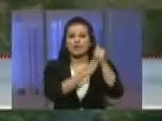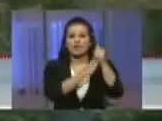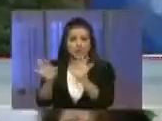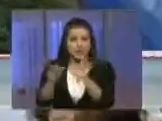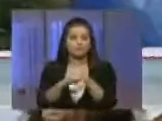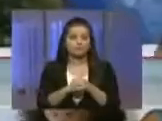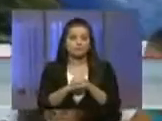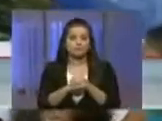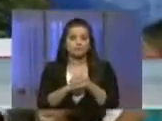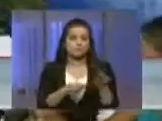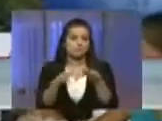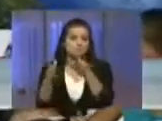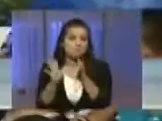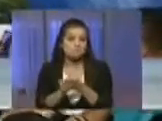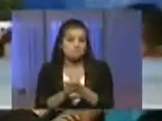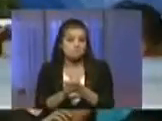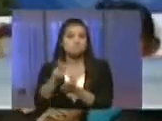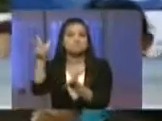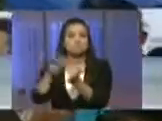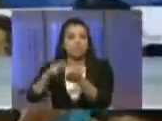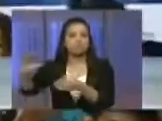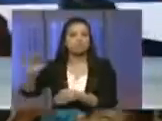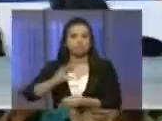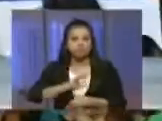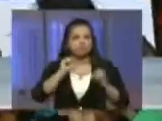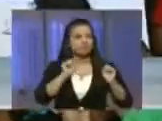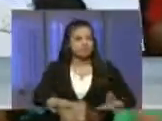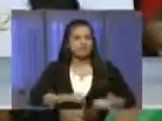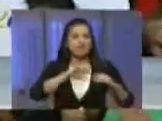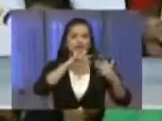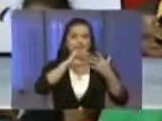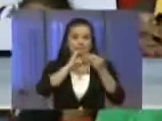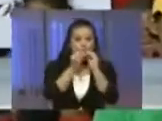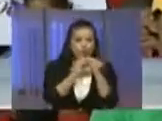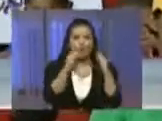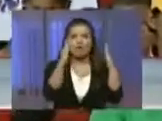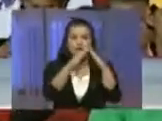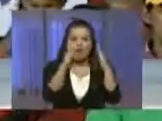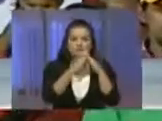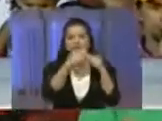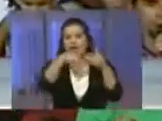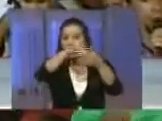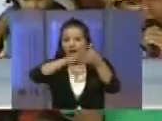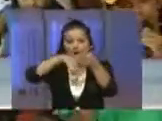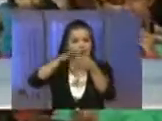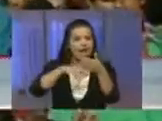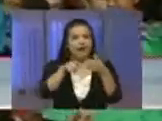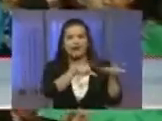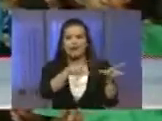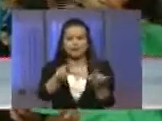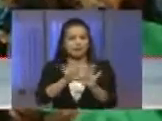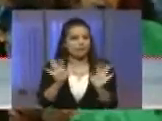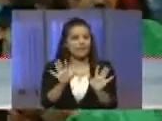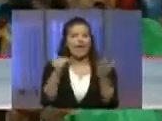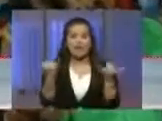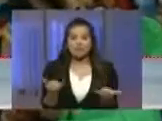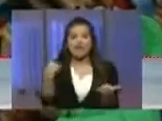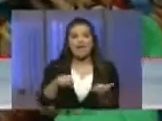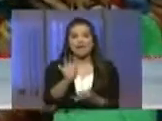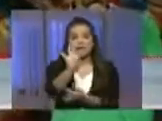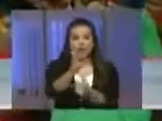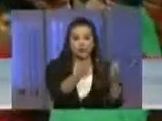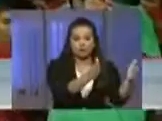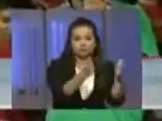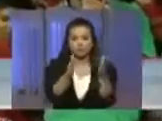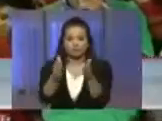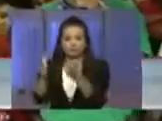lanzaron los proyectos y llegaron llegó barrio nuevo tricolor a la comunidad actualmente poseemos este cuatro frentes de trabajo aquí en en el